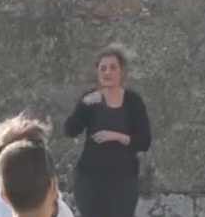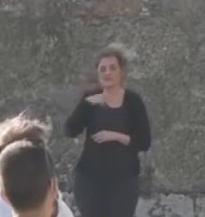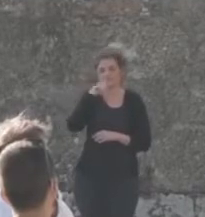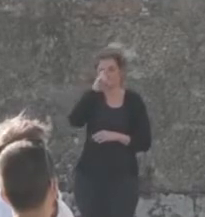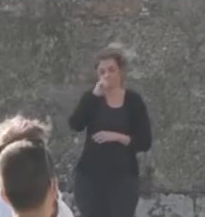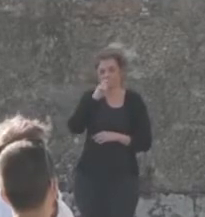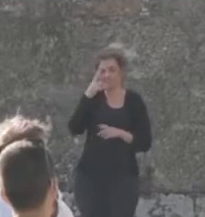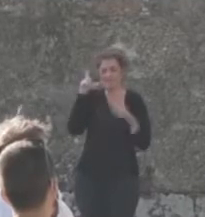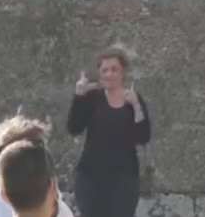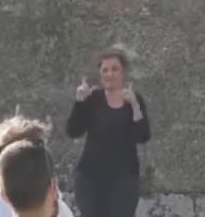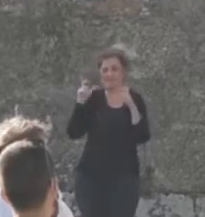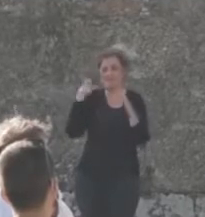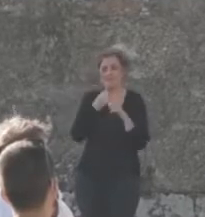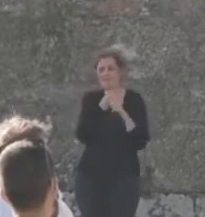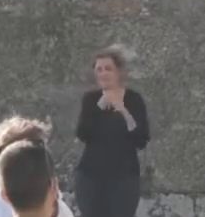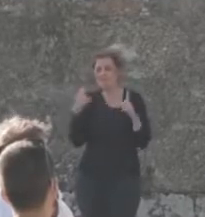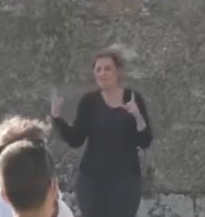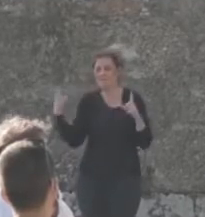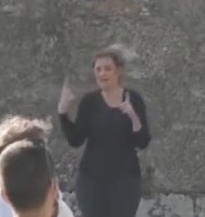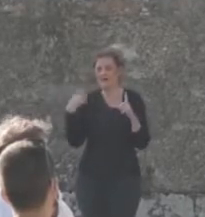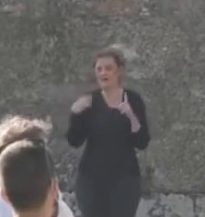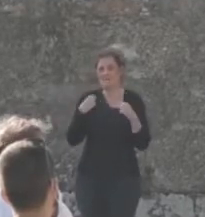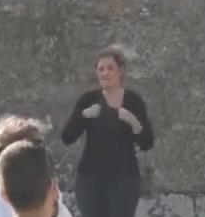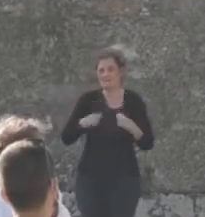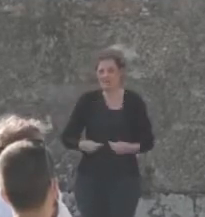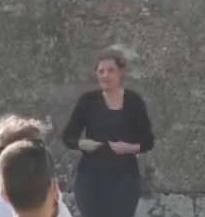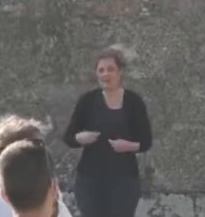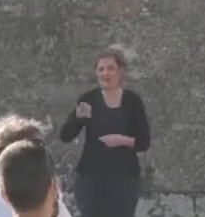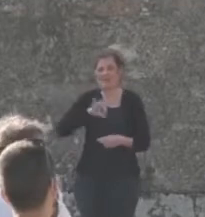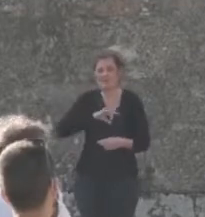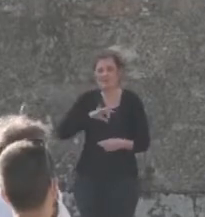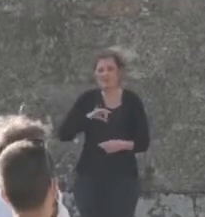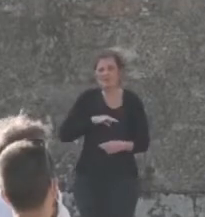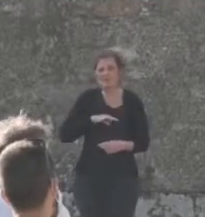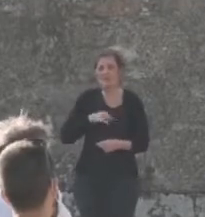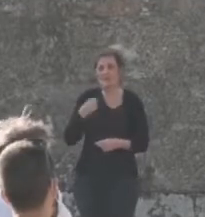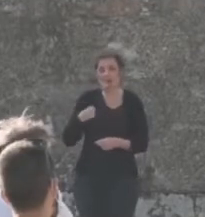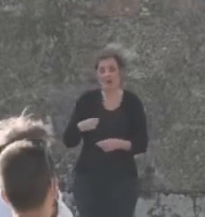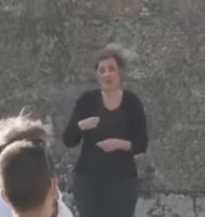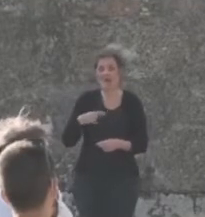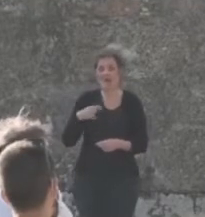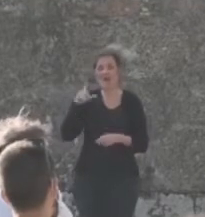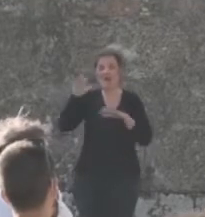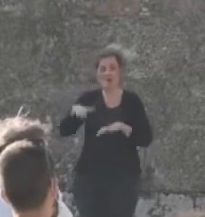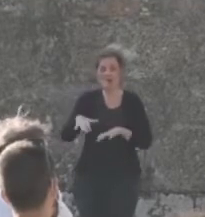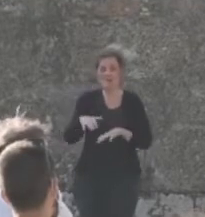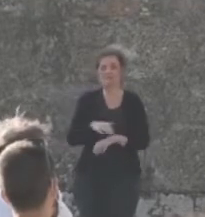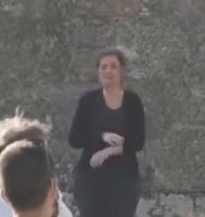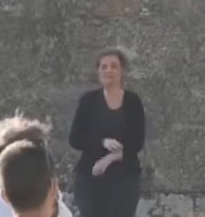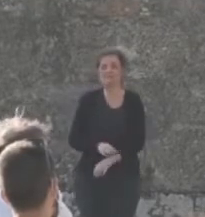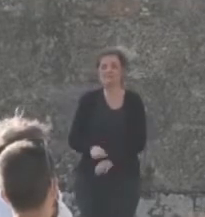levo identificados a varios compoñentes de Marín, Pontevedra e mesmo de León.